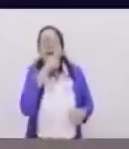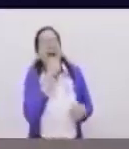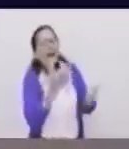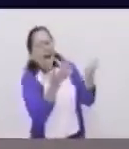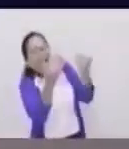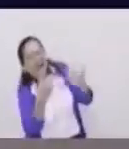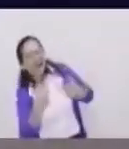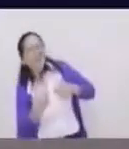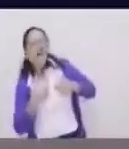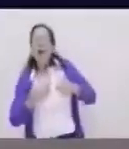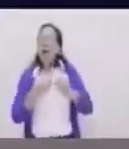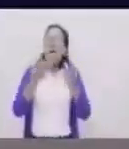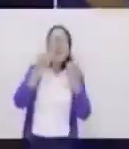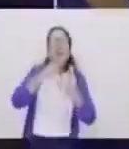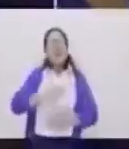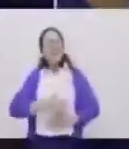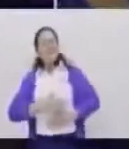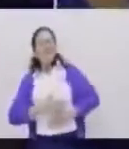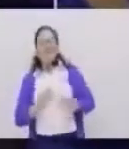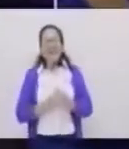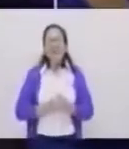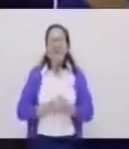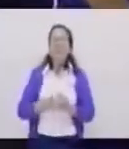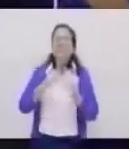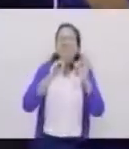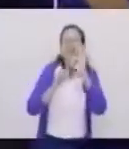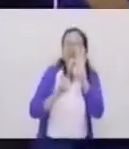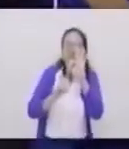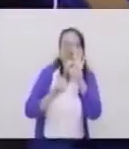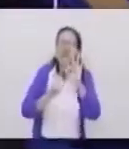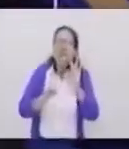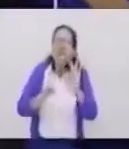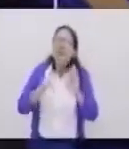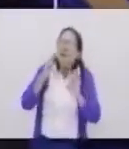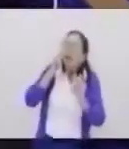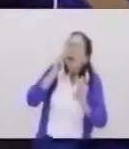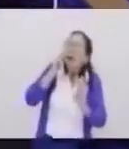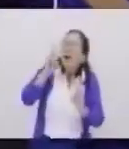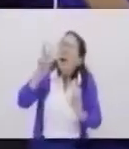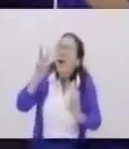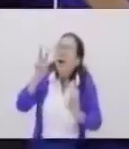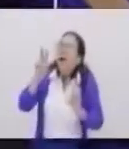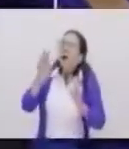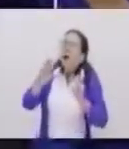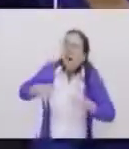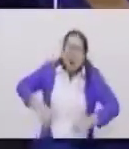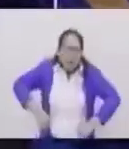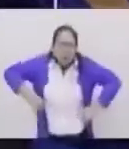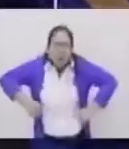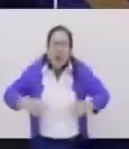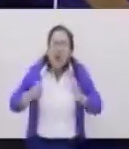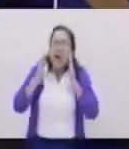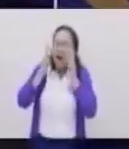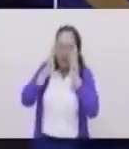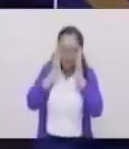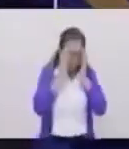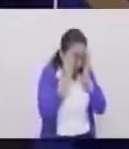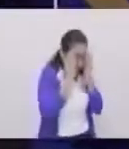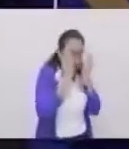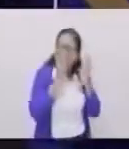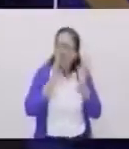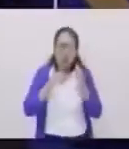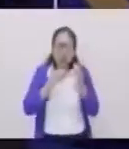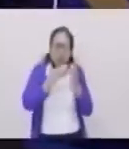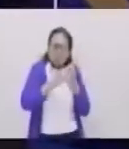que estas cabras vienen para acá! Las tres cabras se juntaron al darse cuenta de lo que había pasado y decidieron